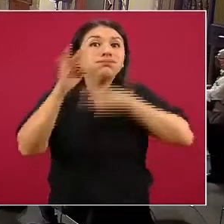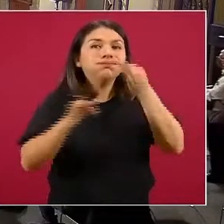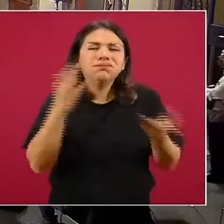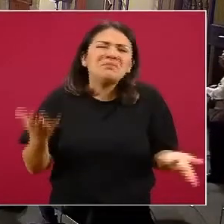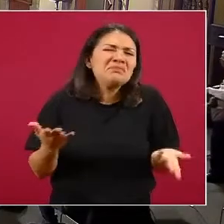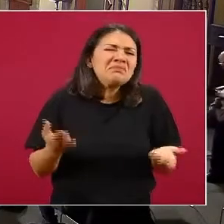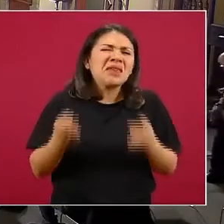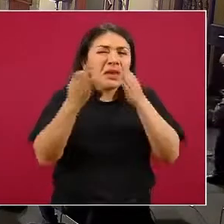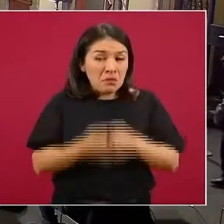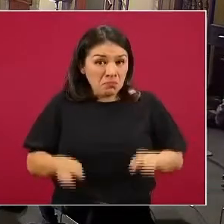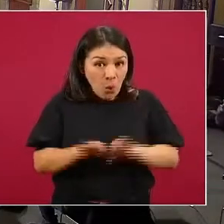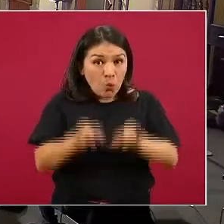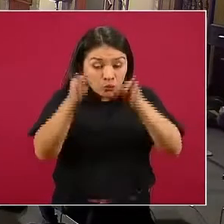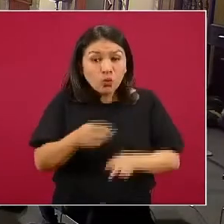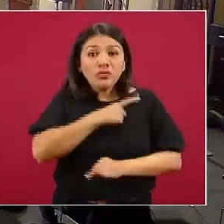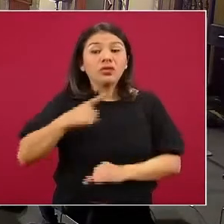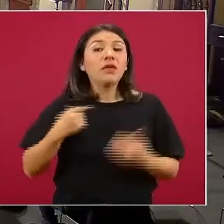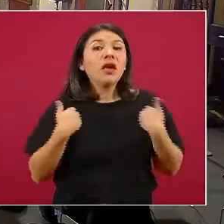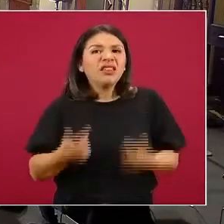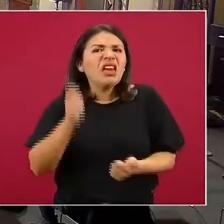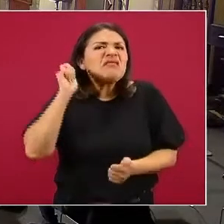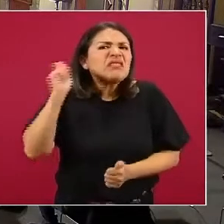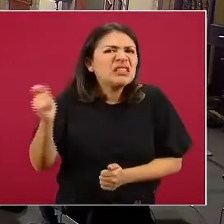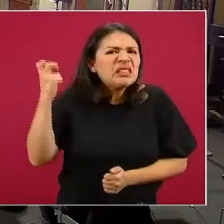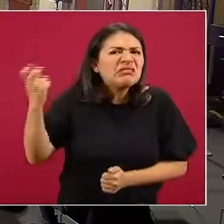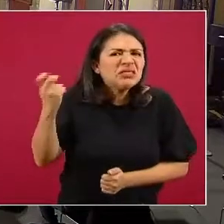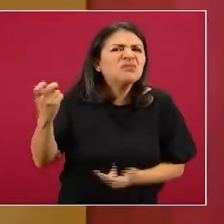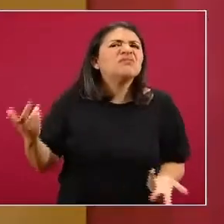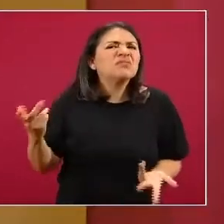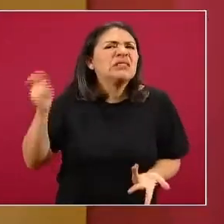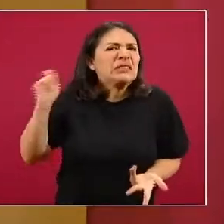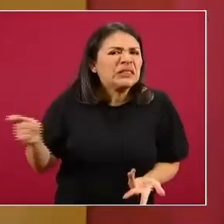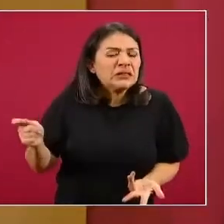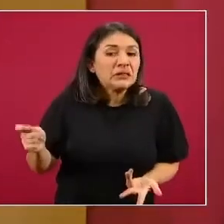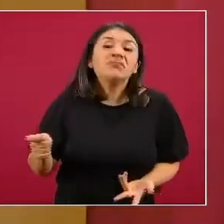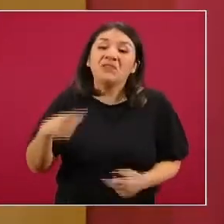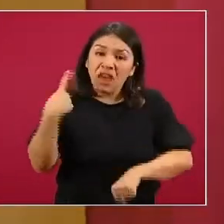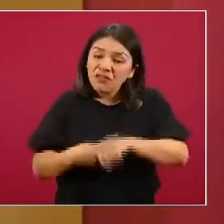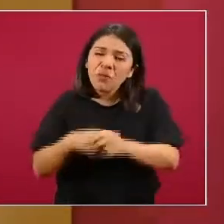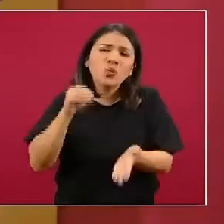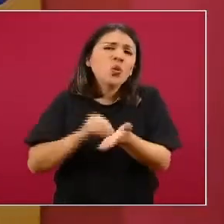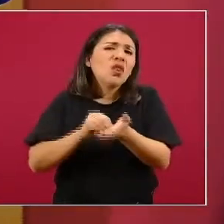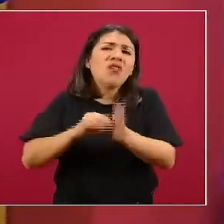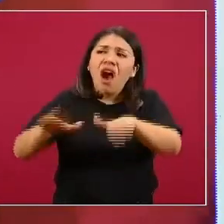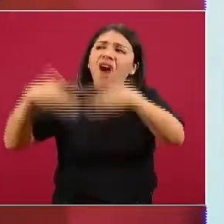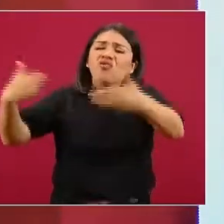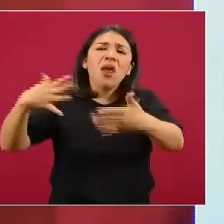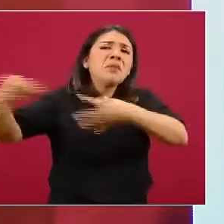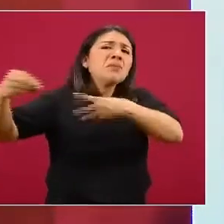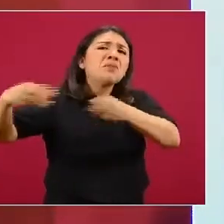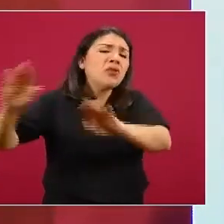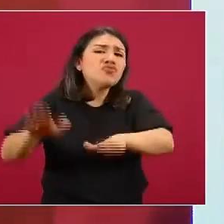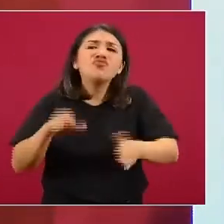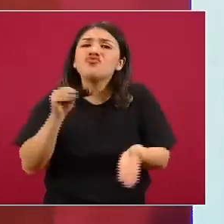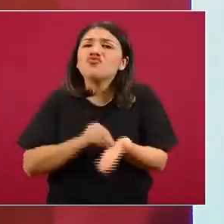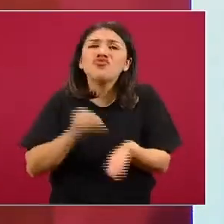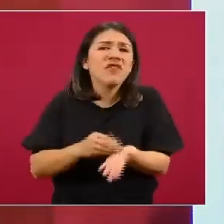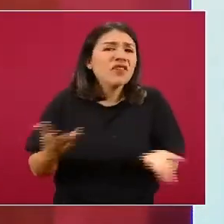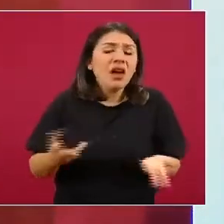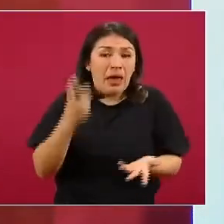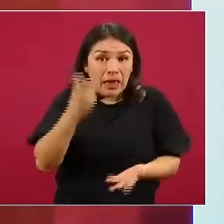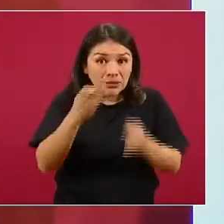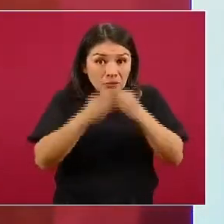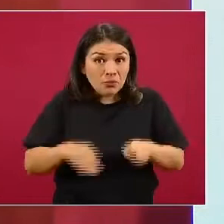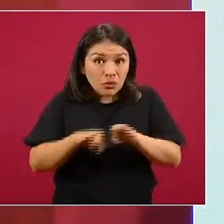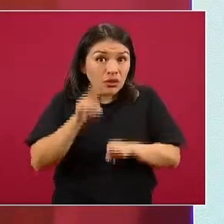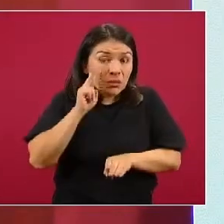Lo importante es tener conciencia de qué significa esto. Lo que significa es que la epidemia sigue activa. Y es muy importante ver la trayectoria, porque esto es